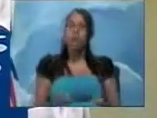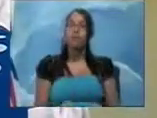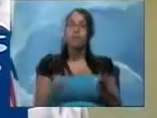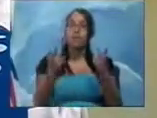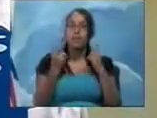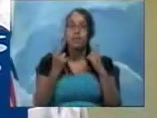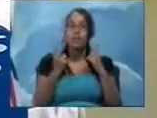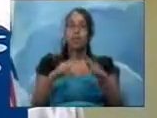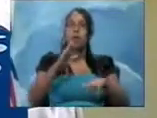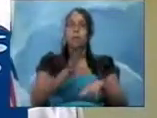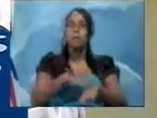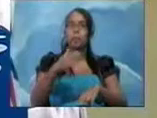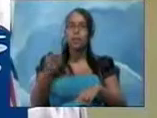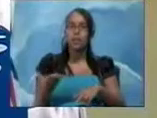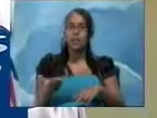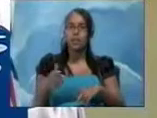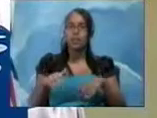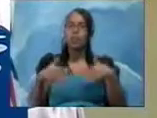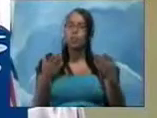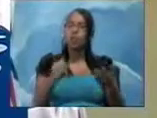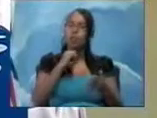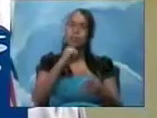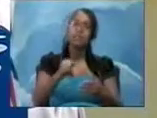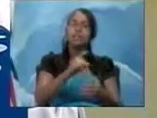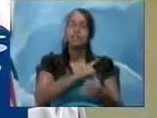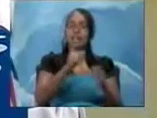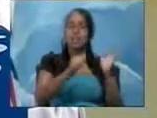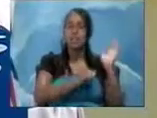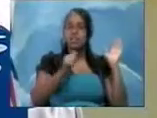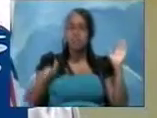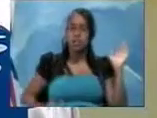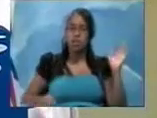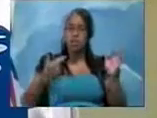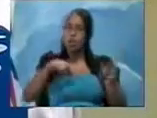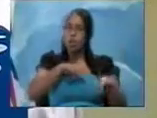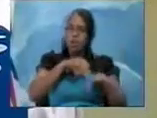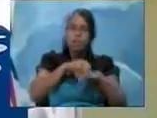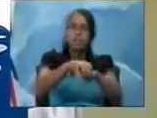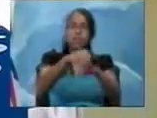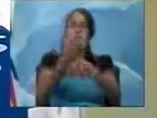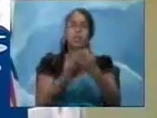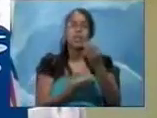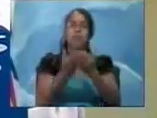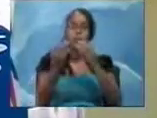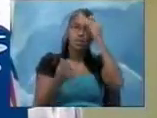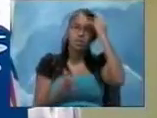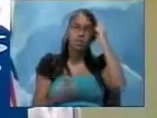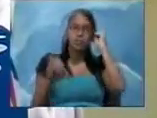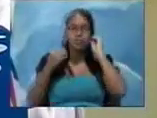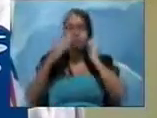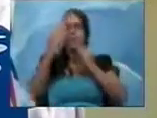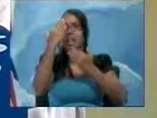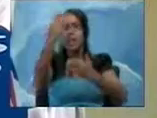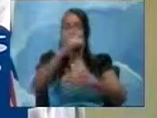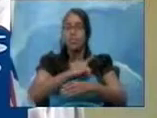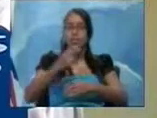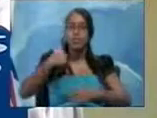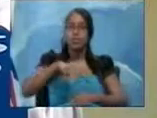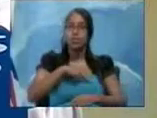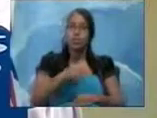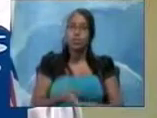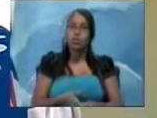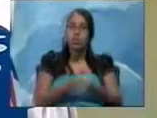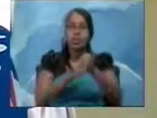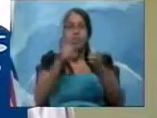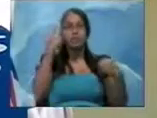Y cuál es el resultado de que el señor nos lleva de la mano que el señor va delante de nosotros y que nos guía por